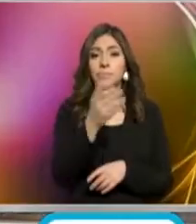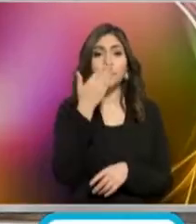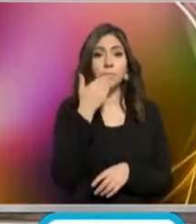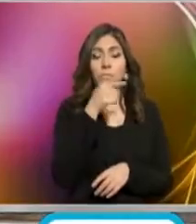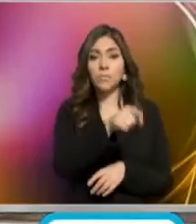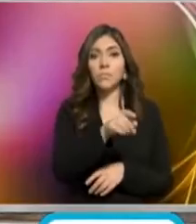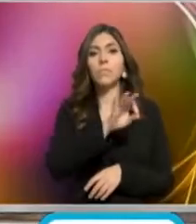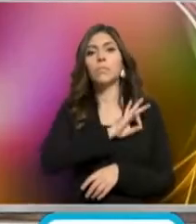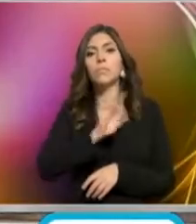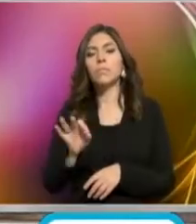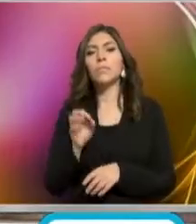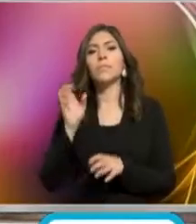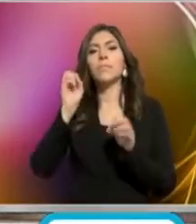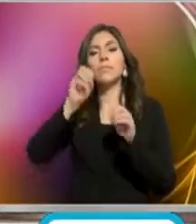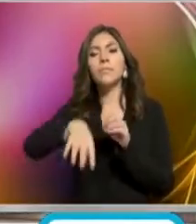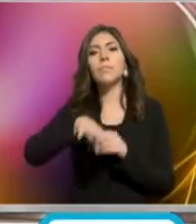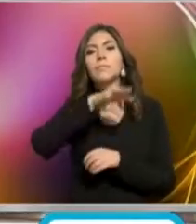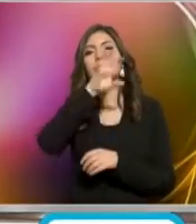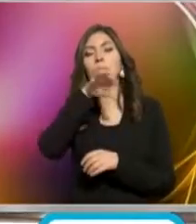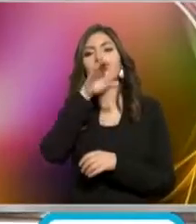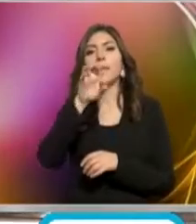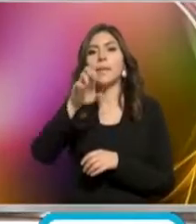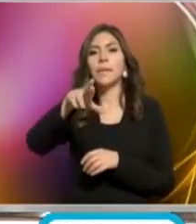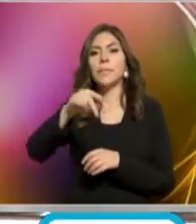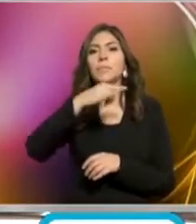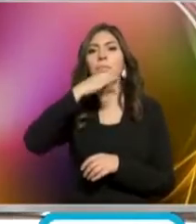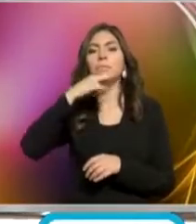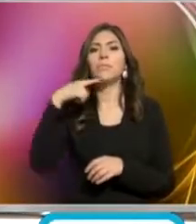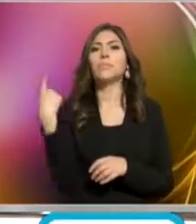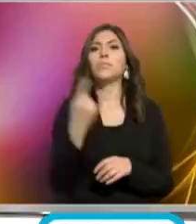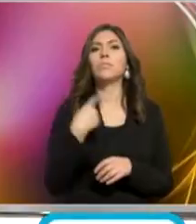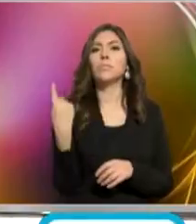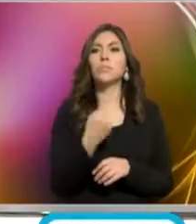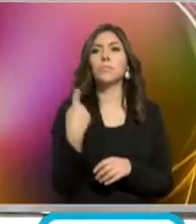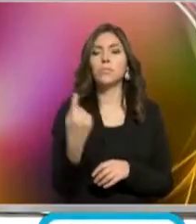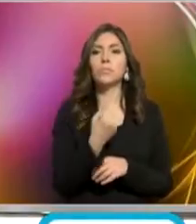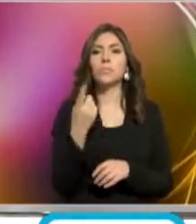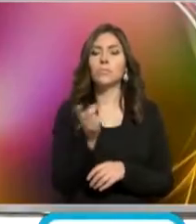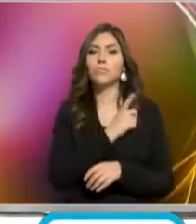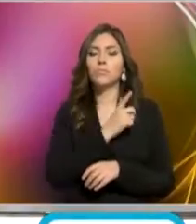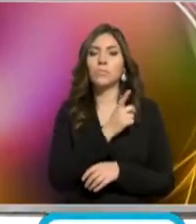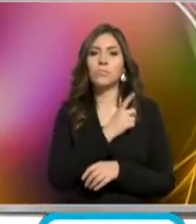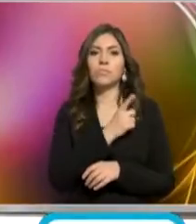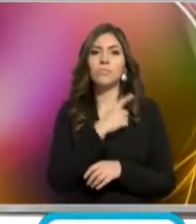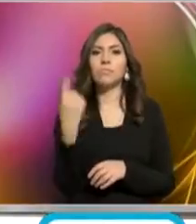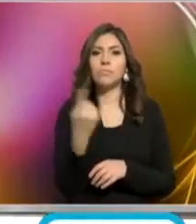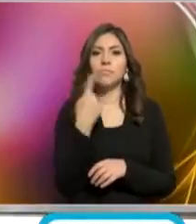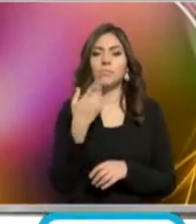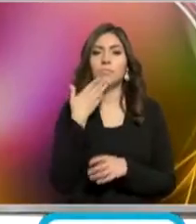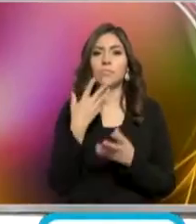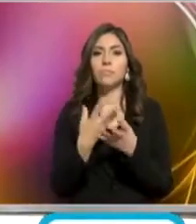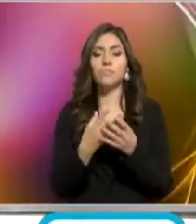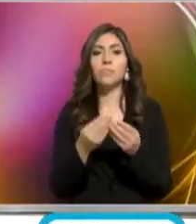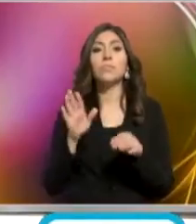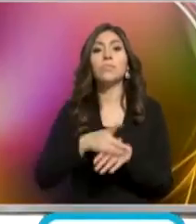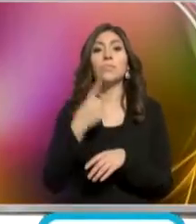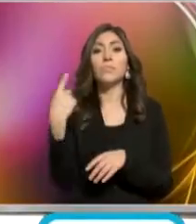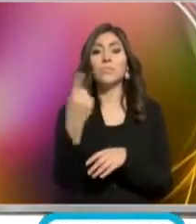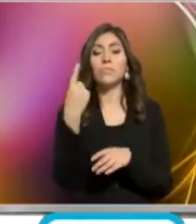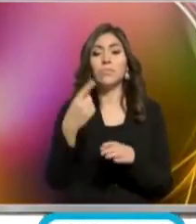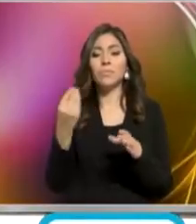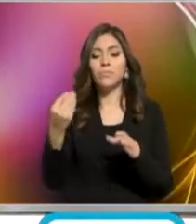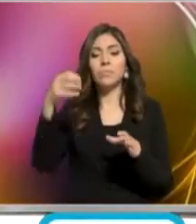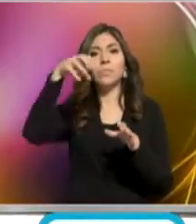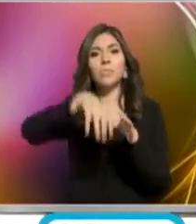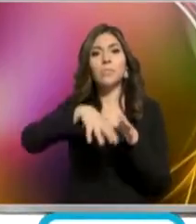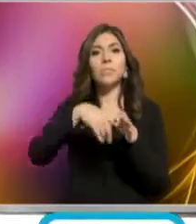por ejemplo, la cebolla con la crema y los chiles, lo ponen en la licuadora, Claro. solitos, Ok. ¿sí? Para que se pueda mover, porque la licuadora, como se asienta todo, si echan